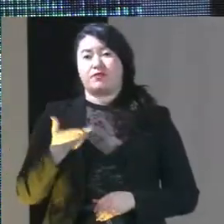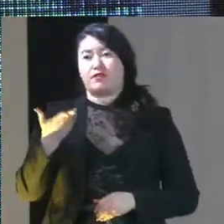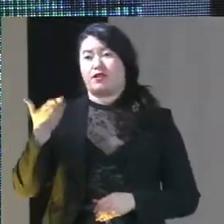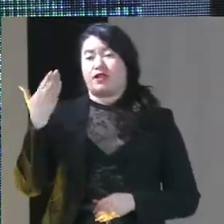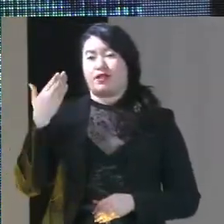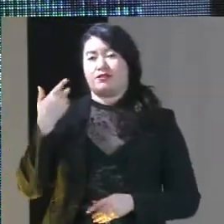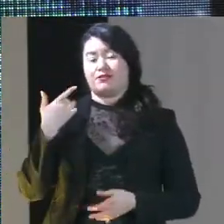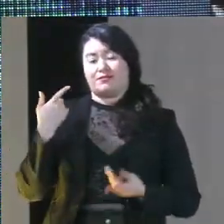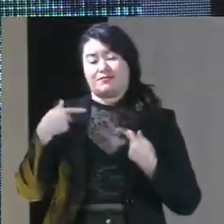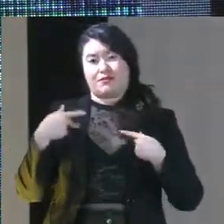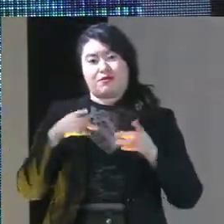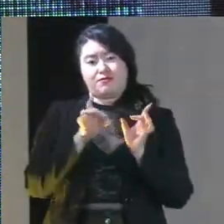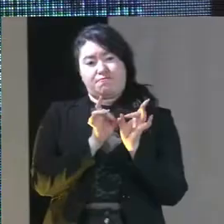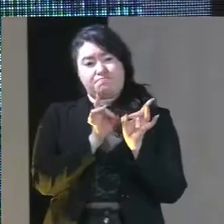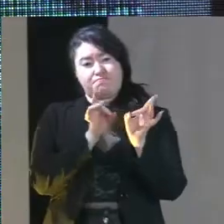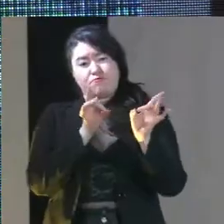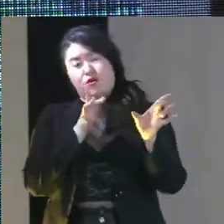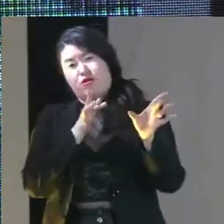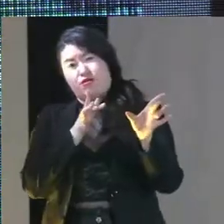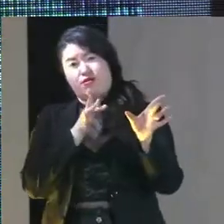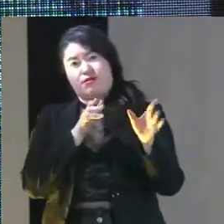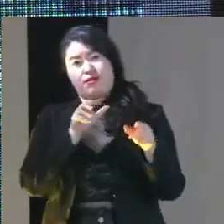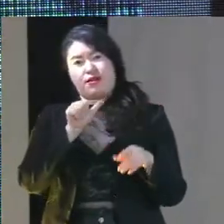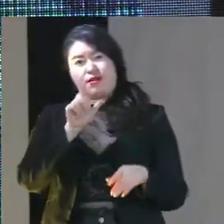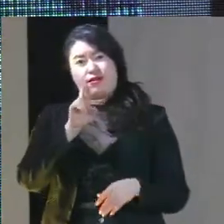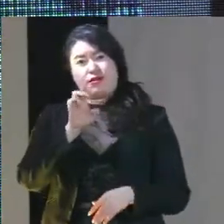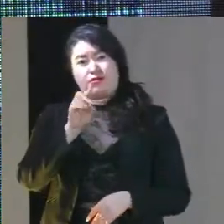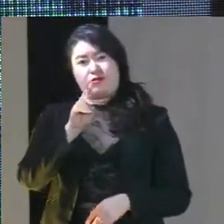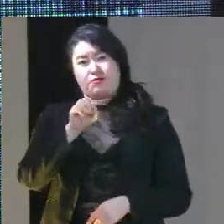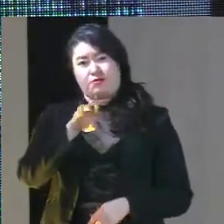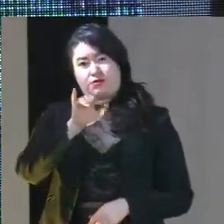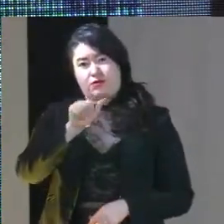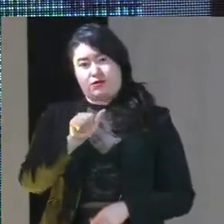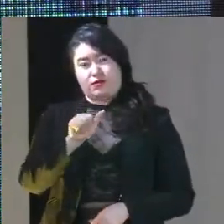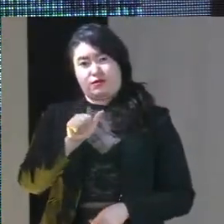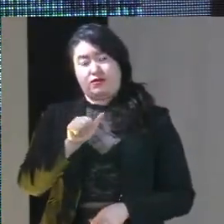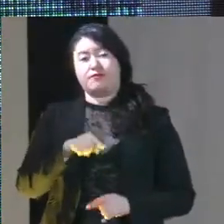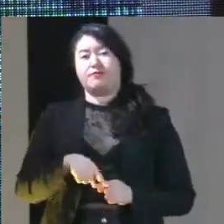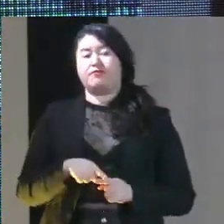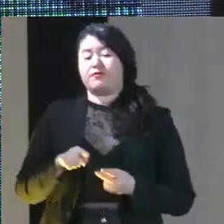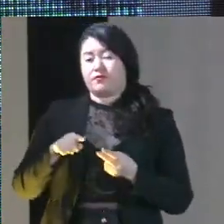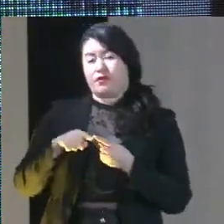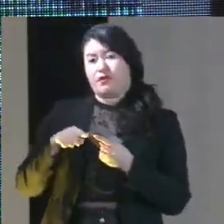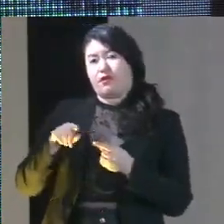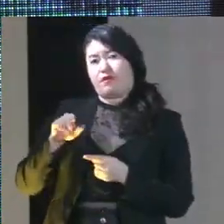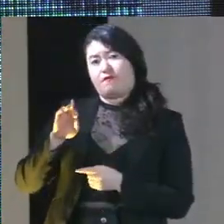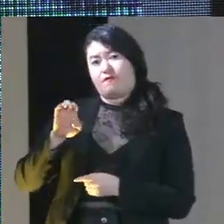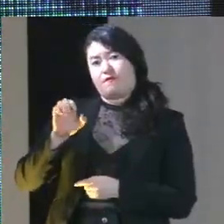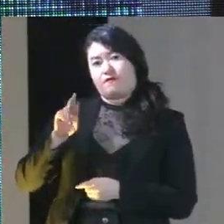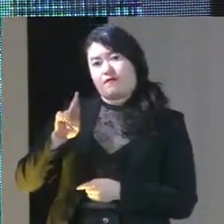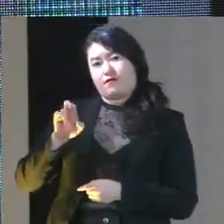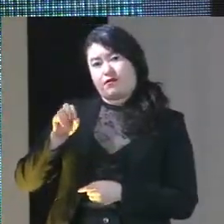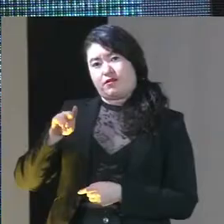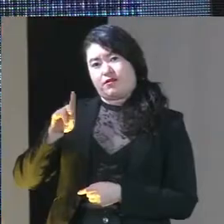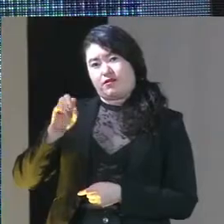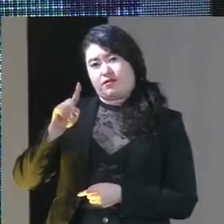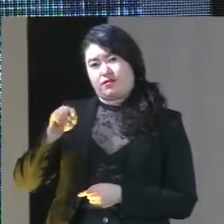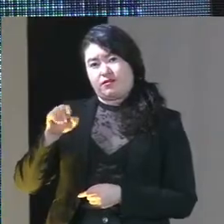de Aridoamérica habla en una quintilla Fernán González de Eslava. Leo un fragmento nada